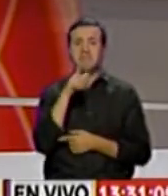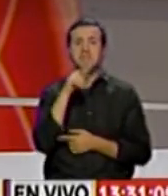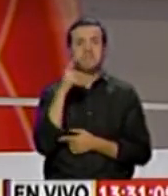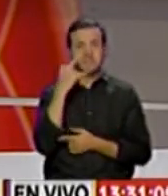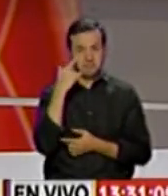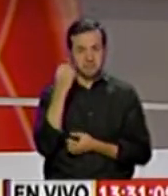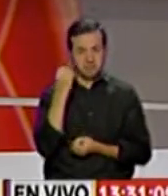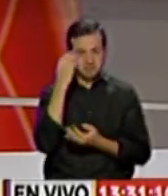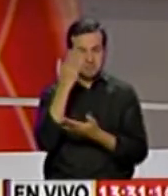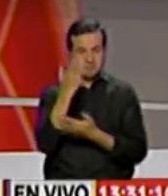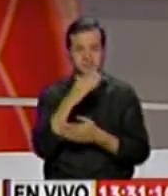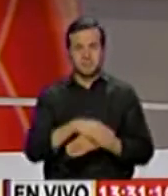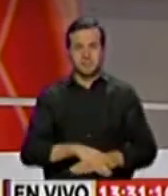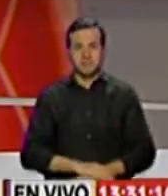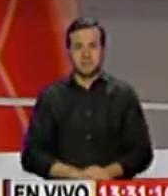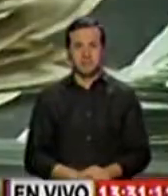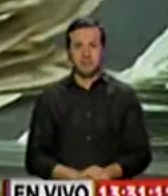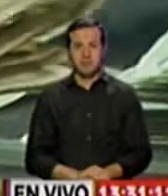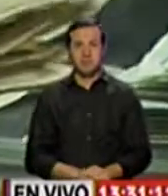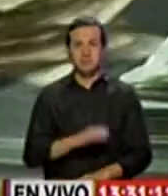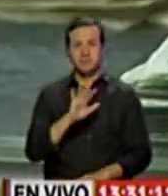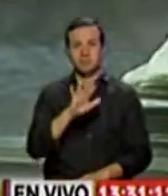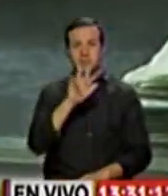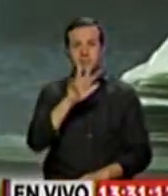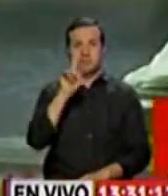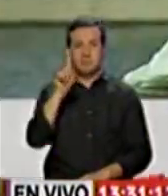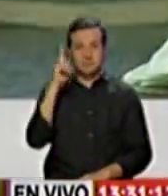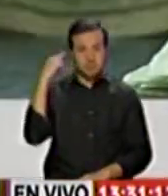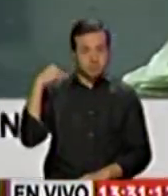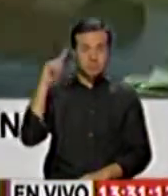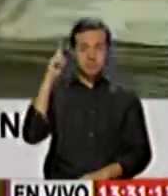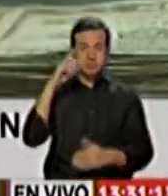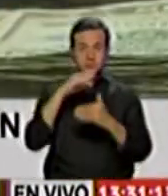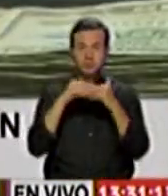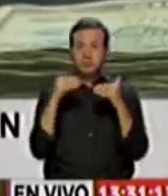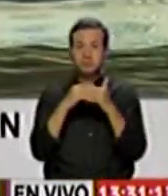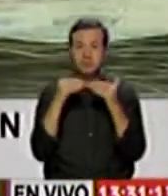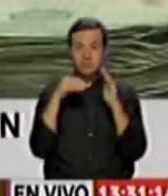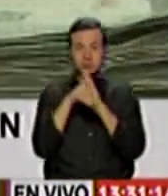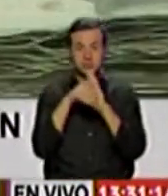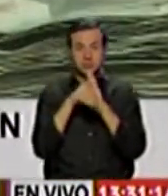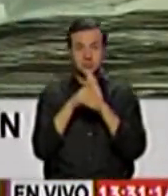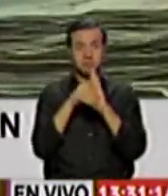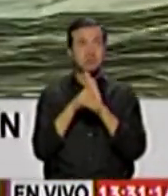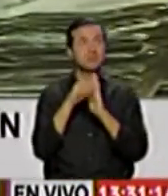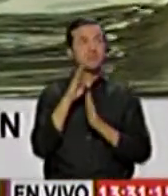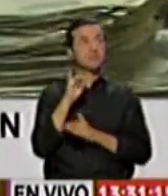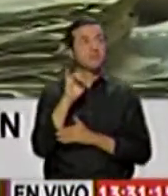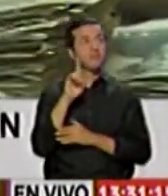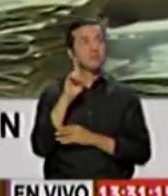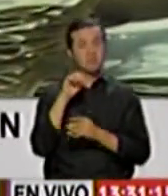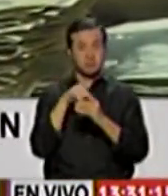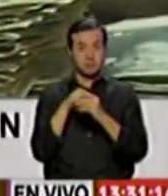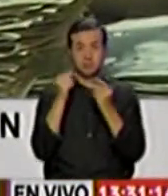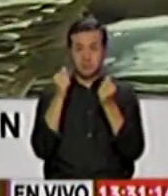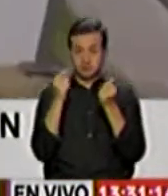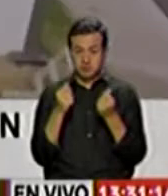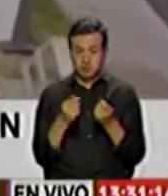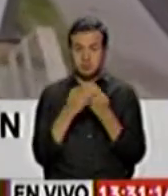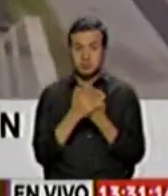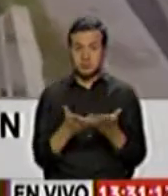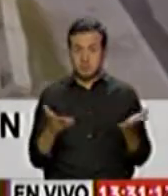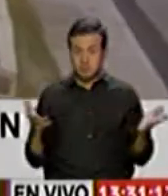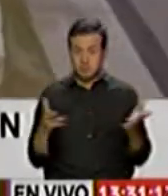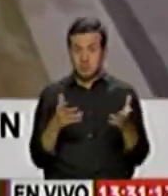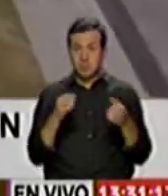se lo contamos en la siguiente nota. 531 millones de dólares del Banco Interamericano de Desarrollo del monto de financiamiento destinado